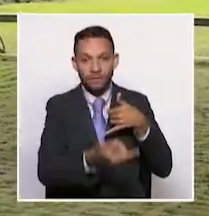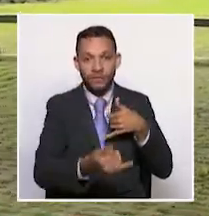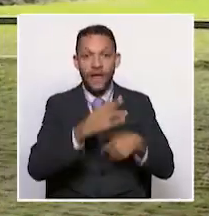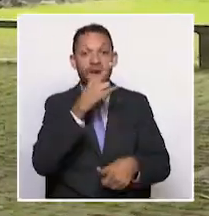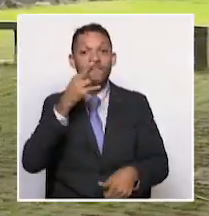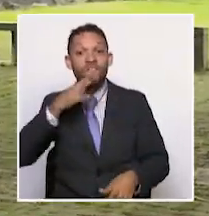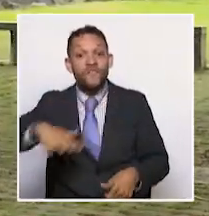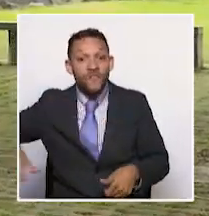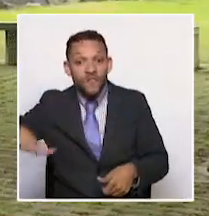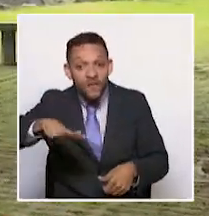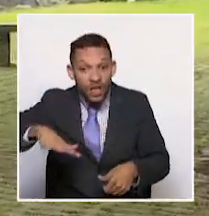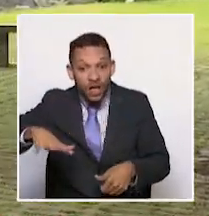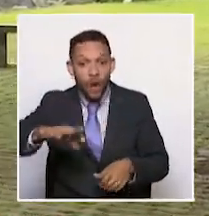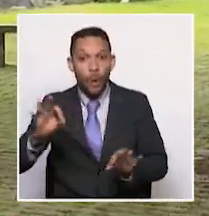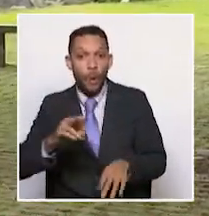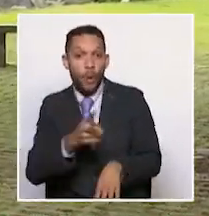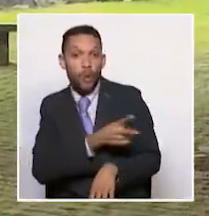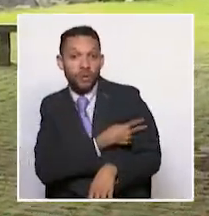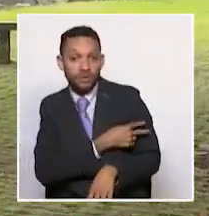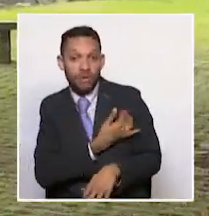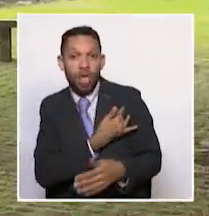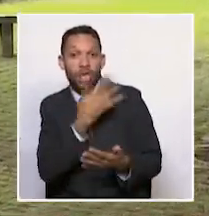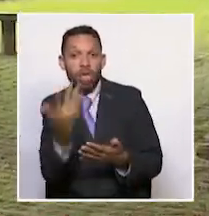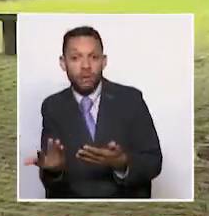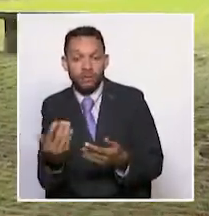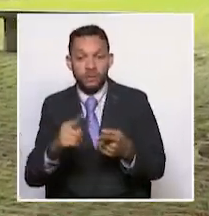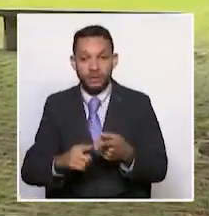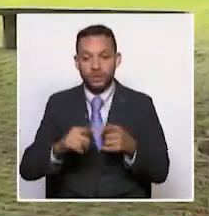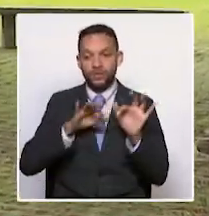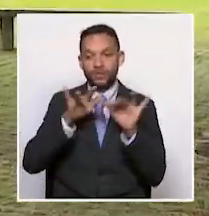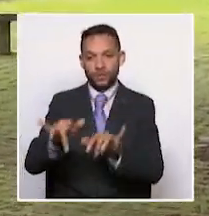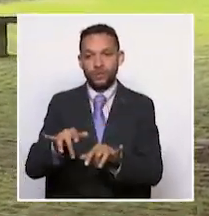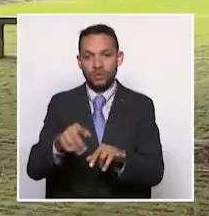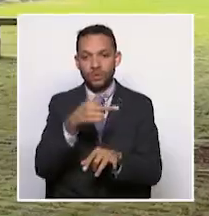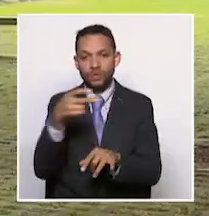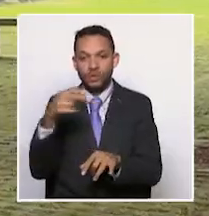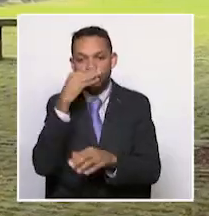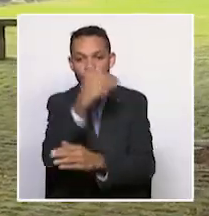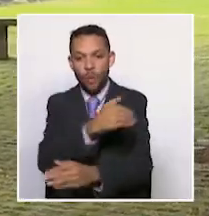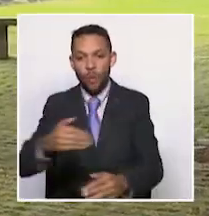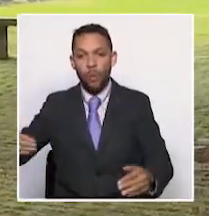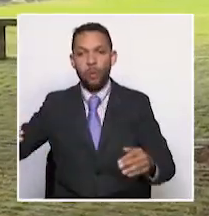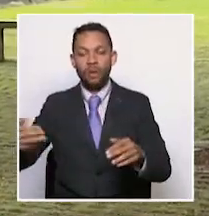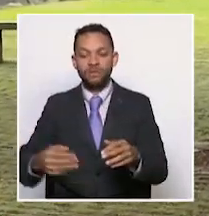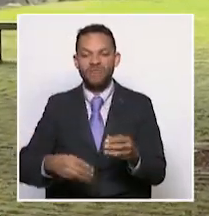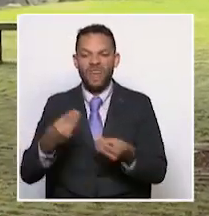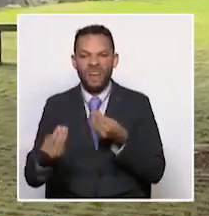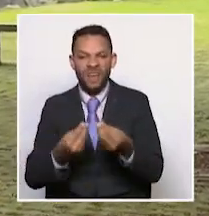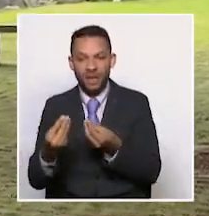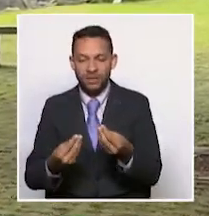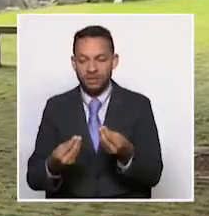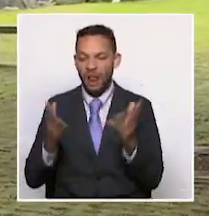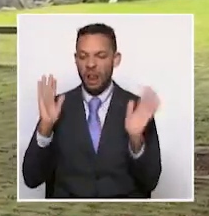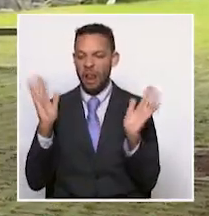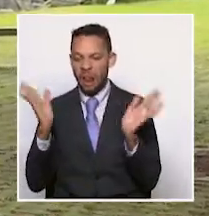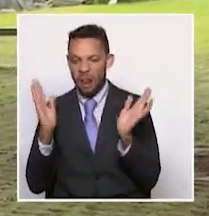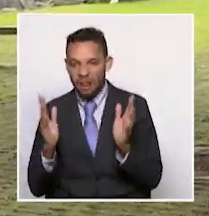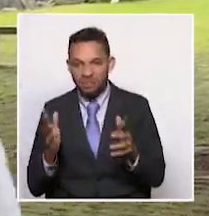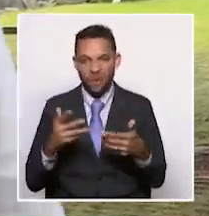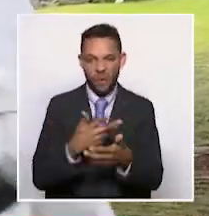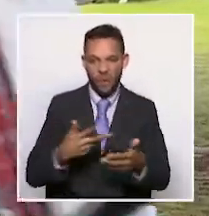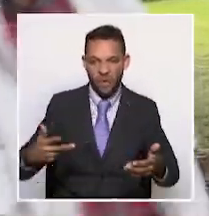u hostales son los sitios predilectos. Más de 200 muchachos se reúnen, desafortunadamente, a consumir droga y allí prolifera la